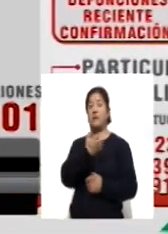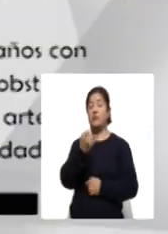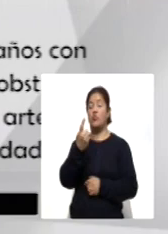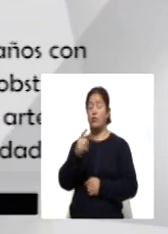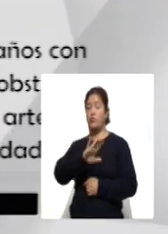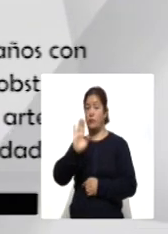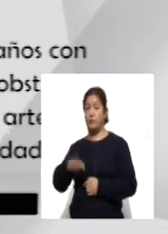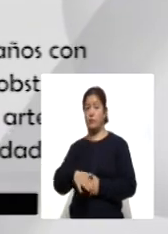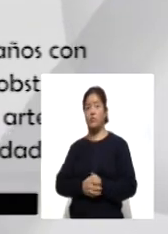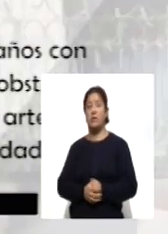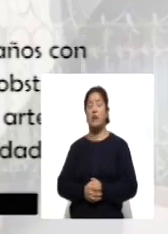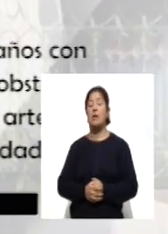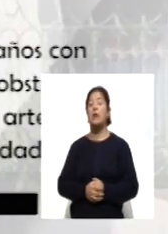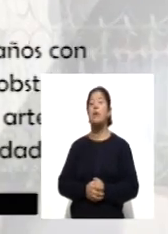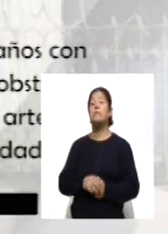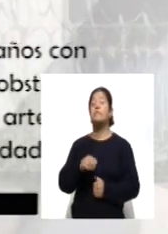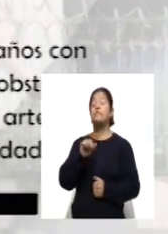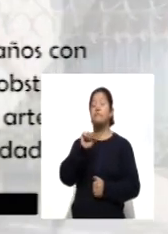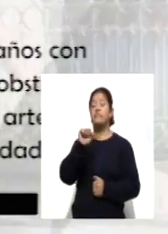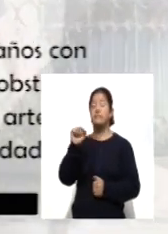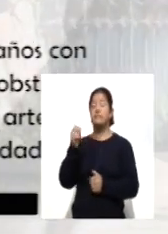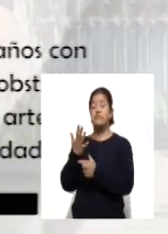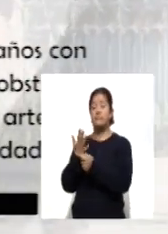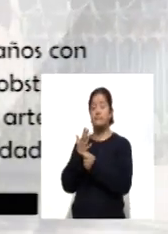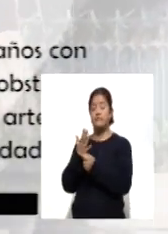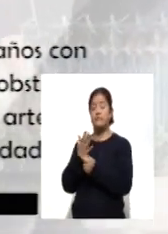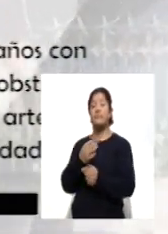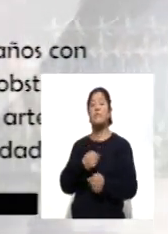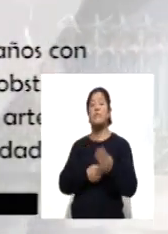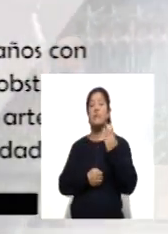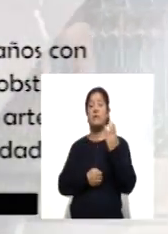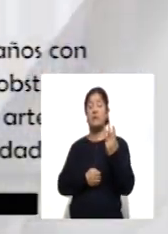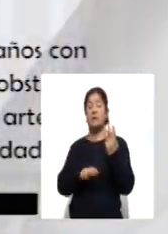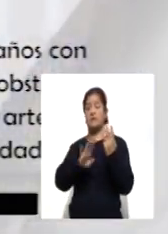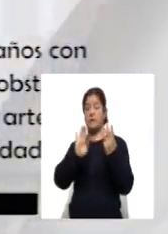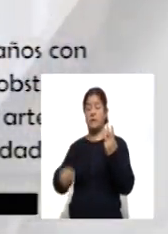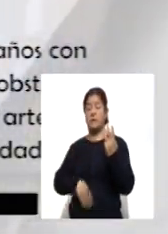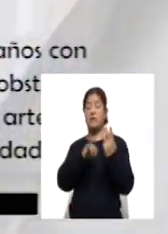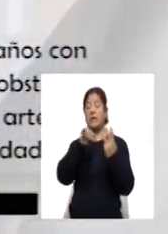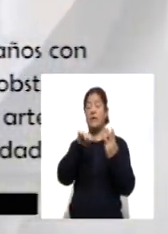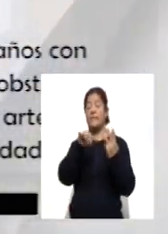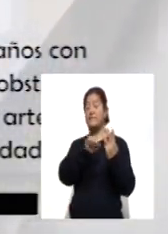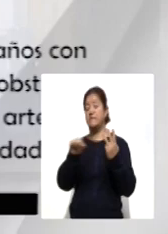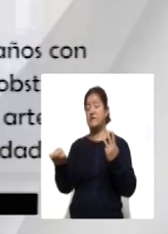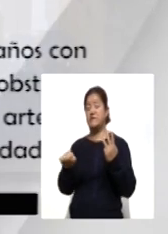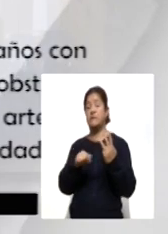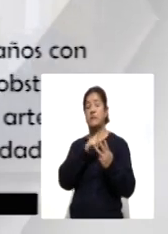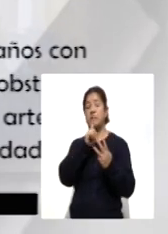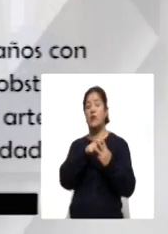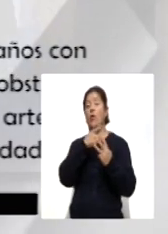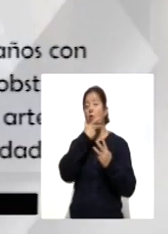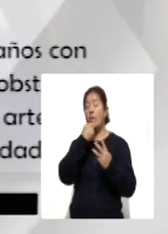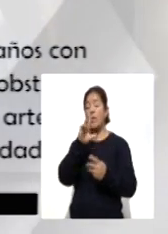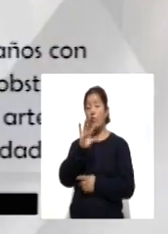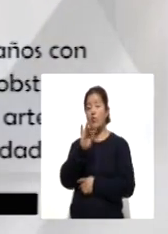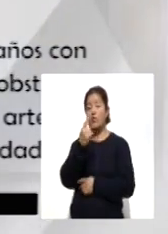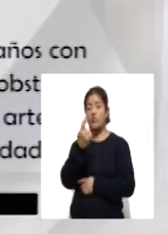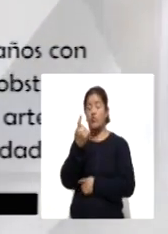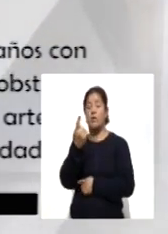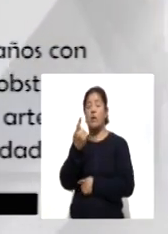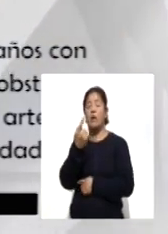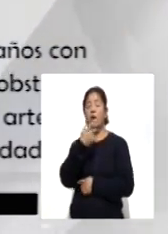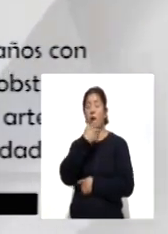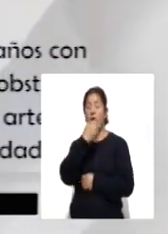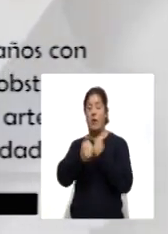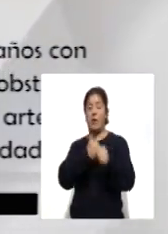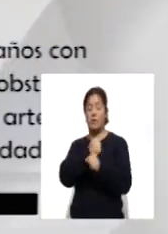fallecimientos. La dependencia informó que de las defunciones, 3 se registraron en el IMSS y corresponden a un hombre de 41 años y una mujer